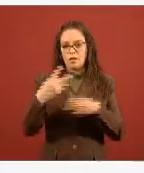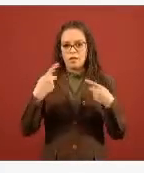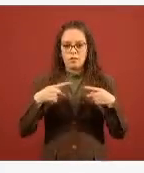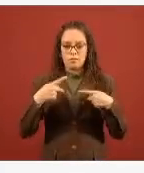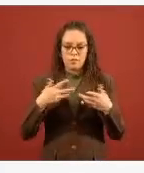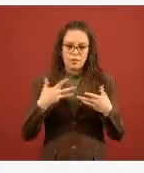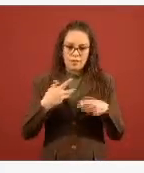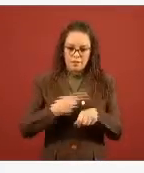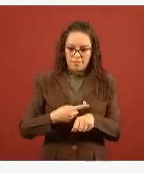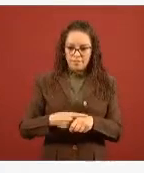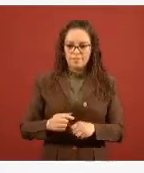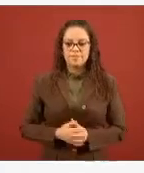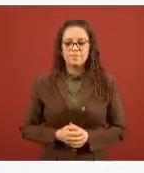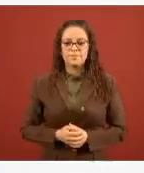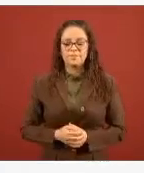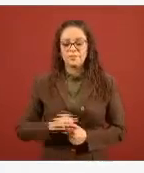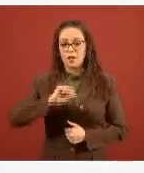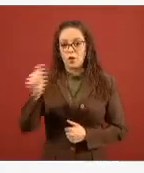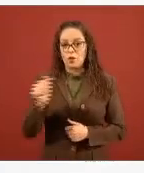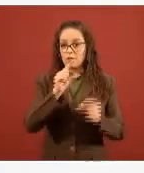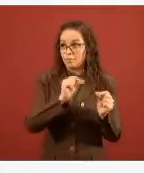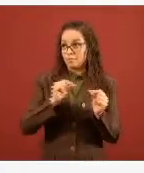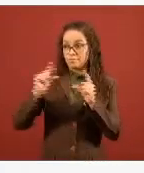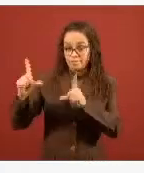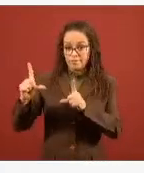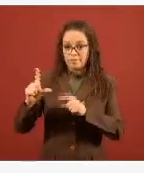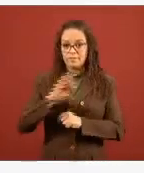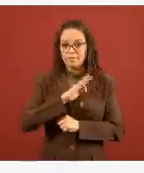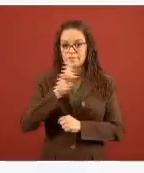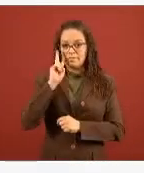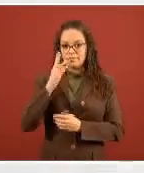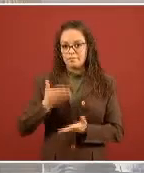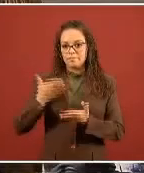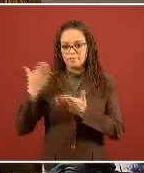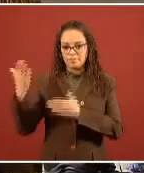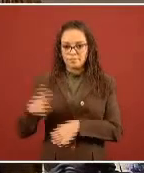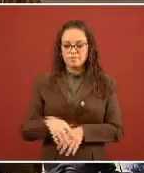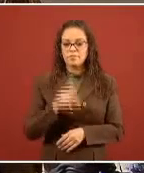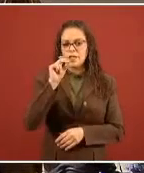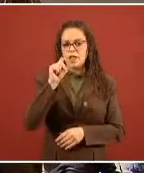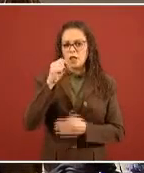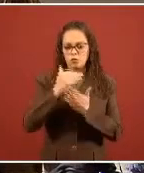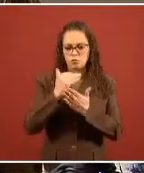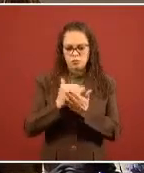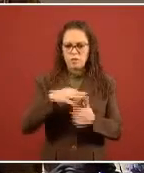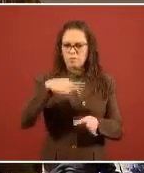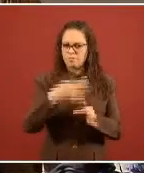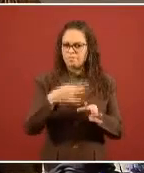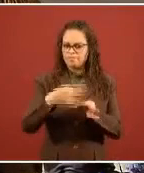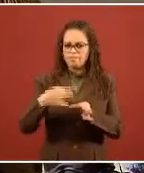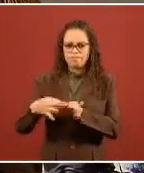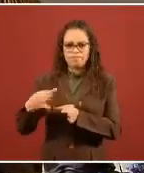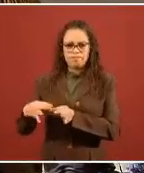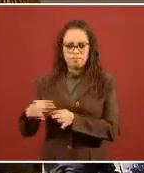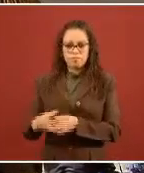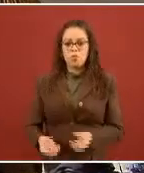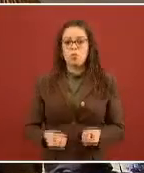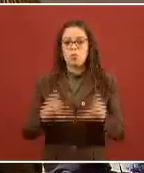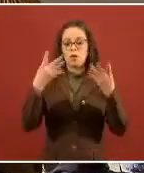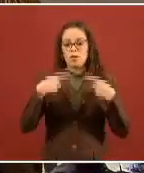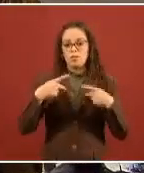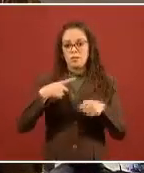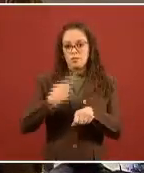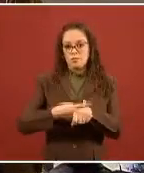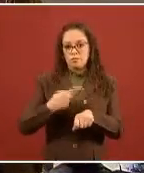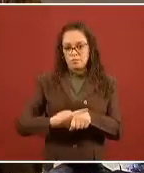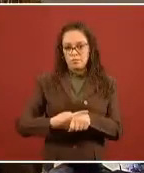vamos a seguir incluyendo la siguiente diapositiva para que ustedes tengan los datos puntuales de la distribución de la carga de enfermedad por cada